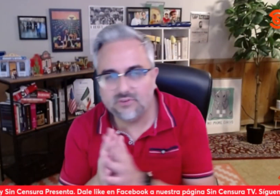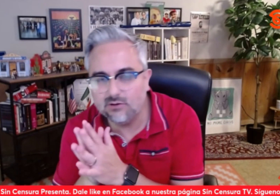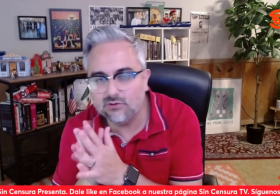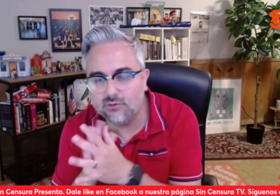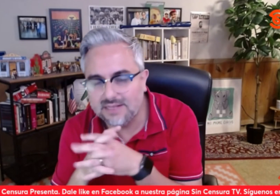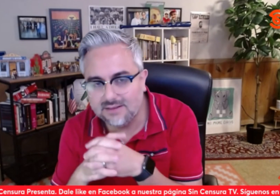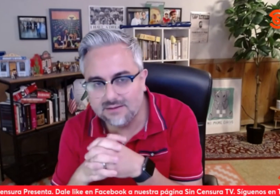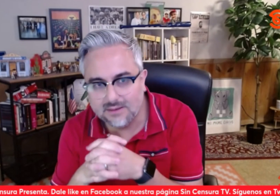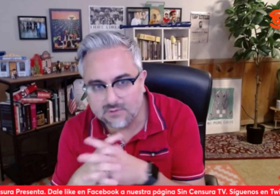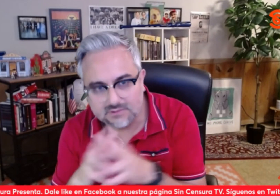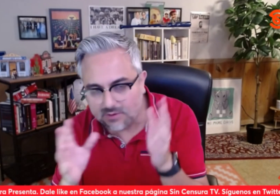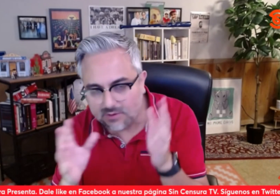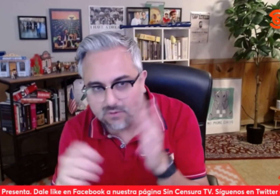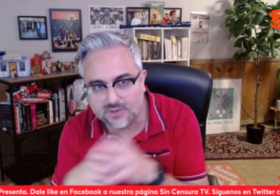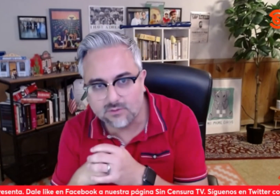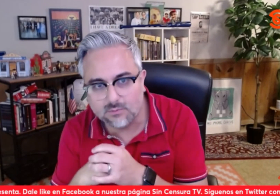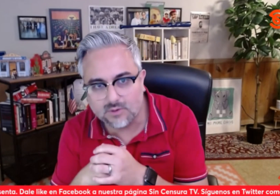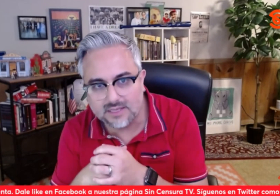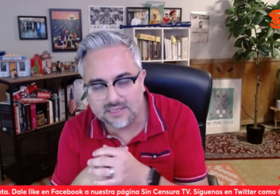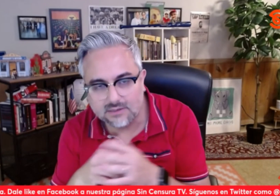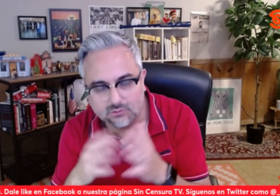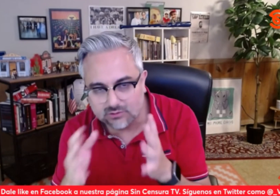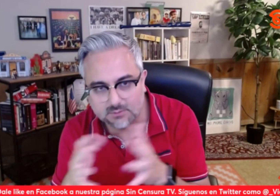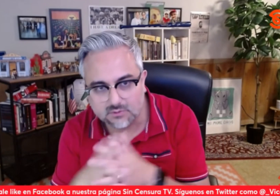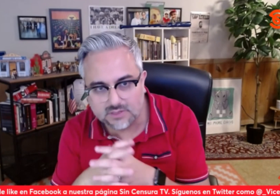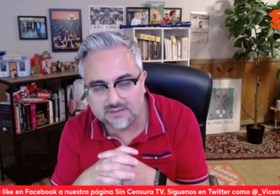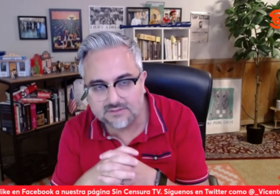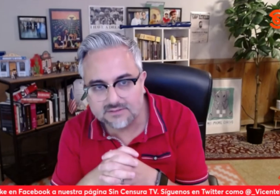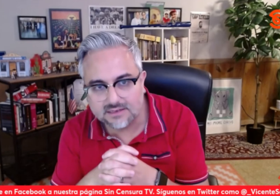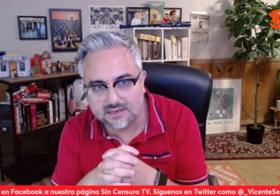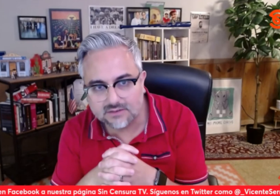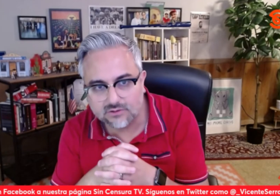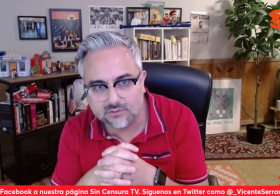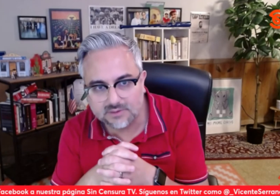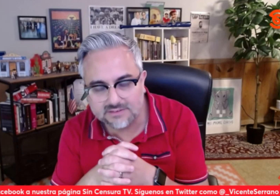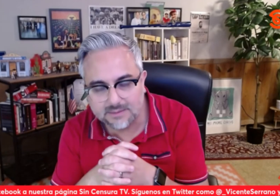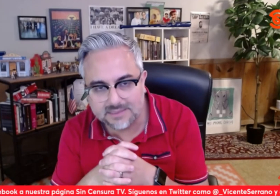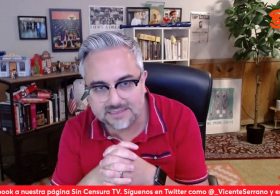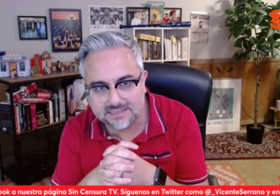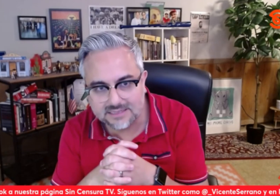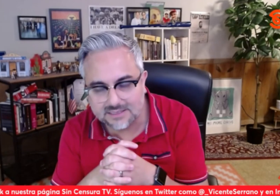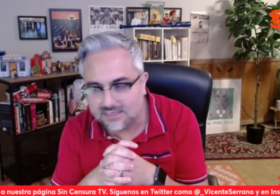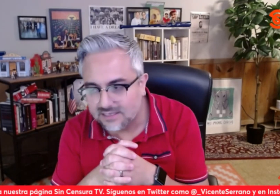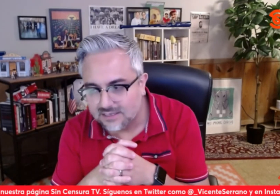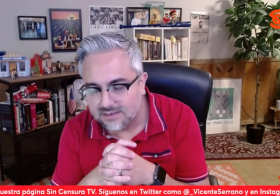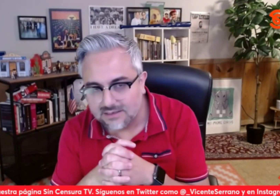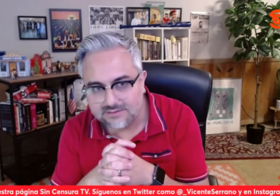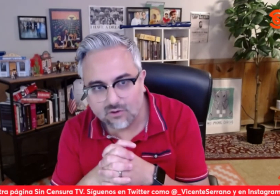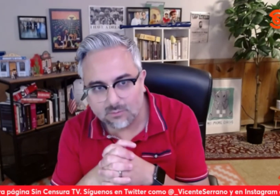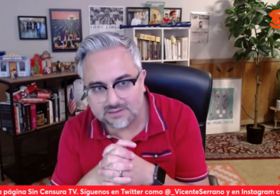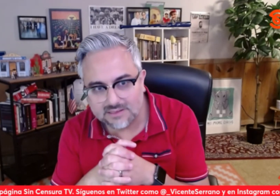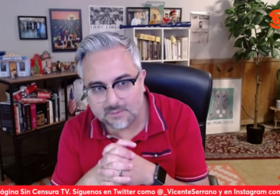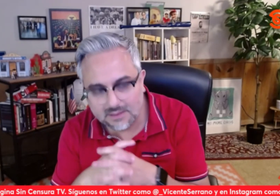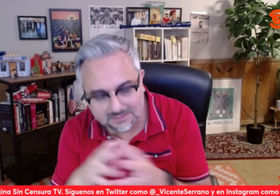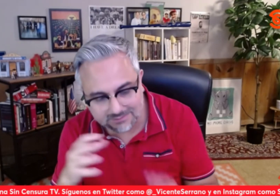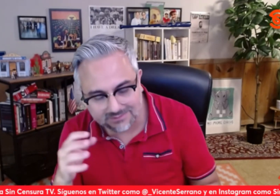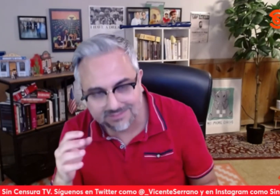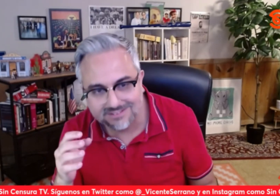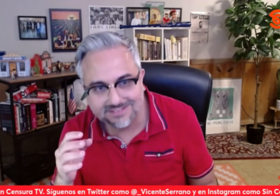Pues es de los dos, mire, hemos estado encontrando por ahí en los últimos días declaraciones precisamente de Ciro Gómez